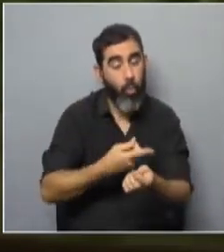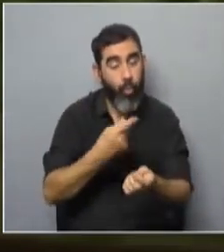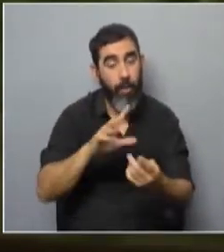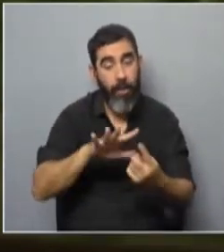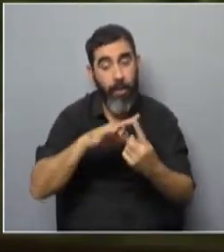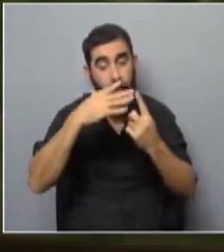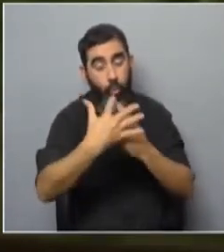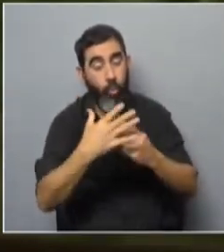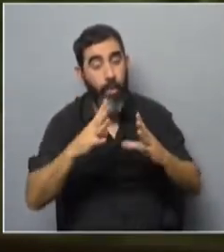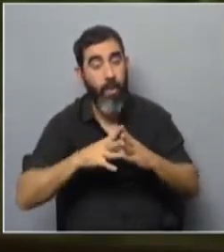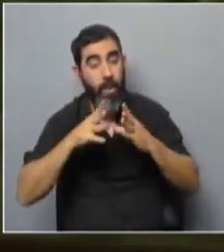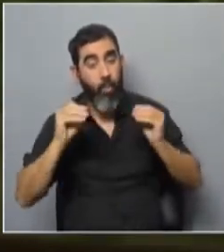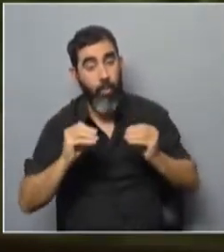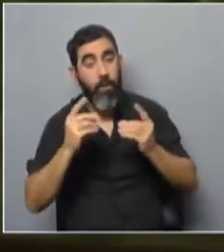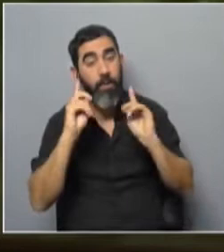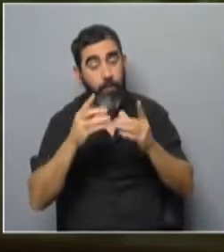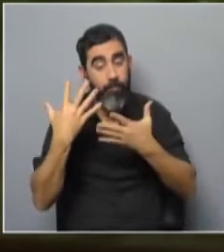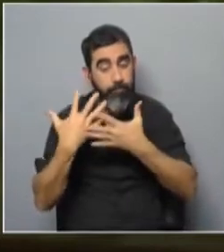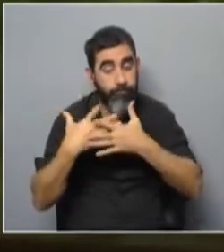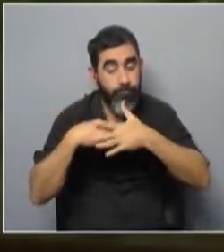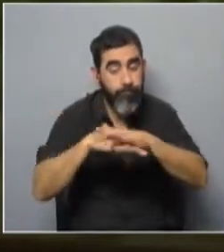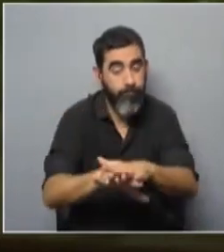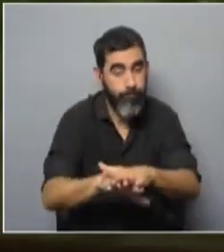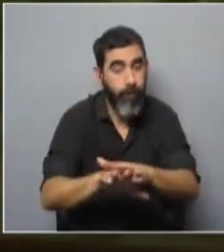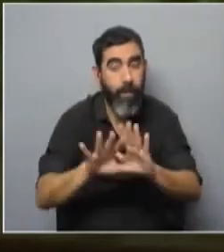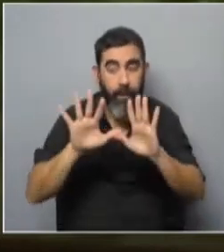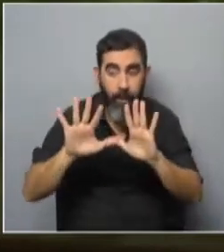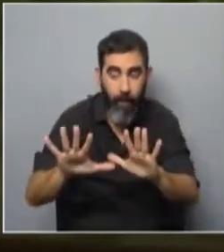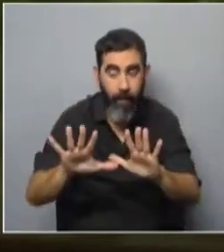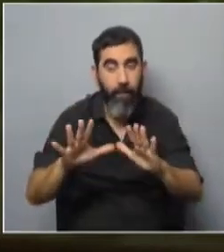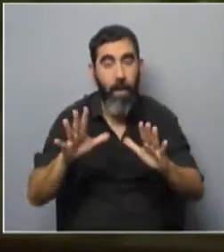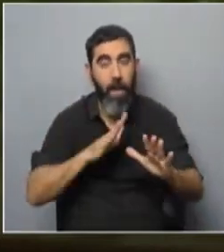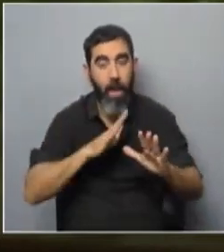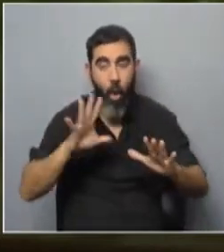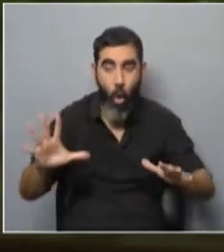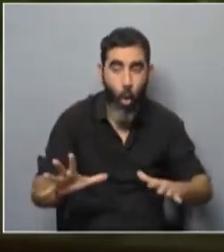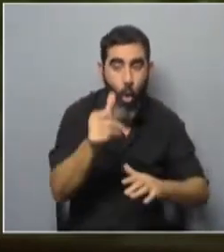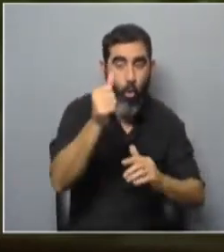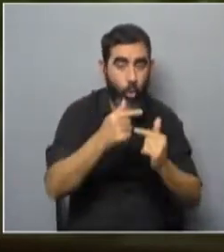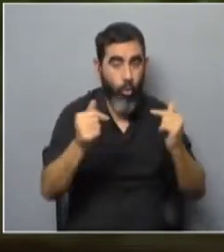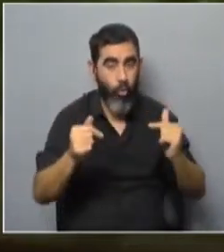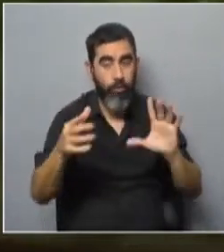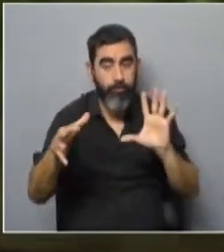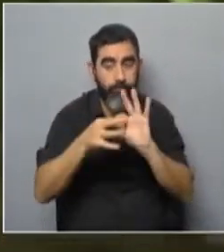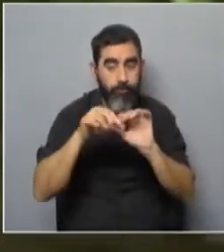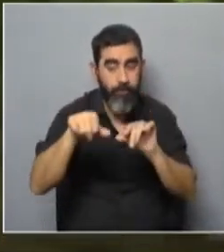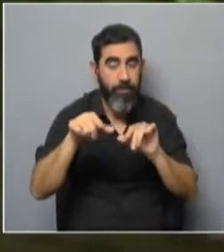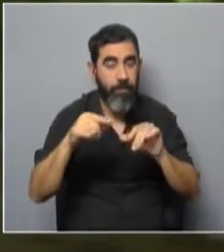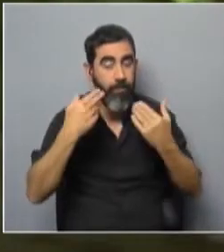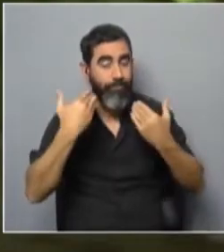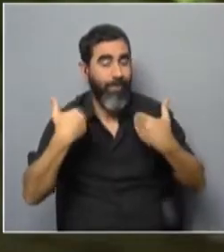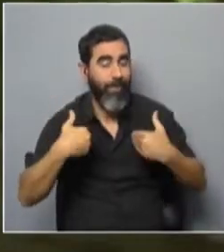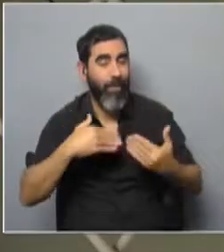de las escuelas inciden en que permanezcan, tengan niveles de logro, etcétera, asociados a su condición